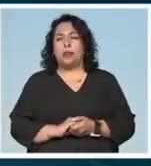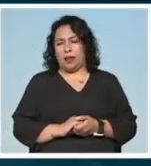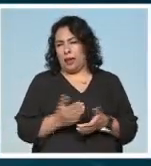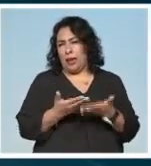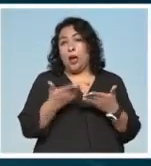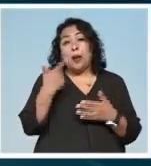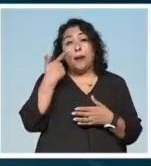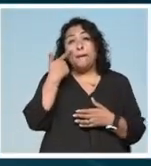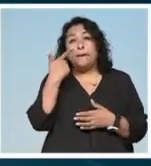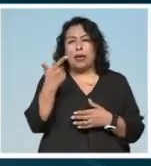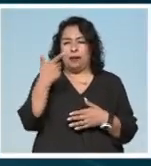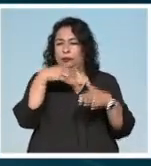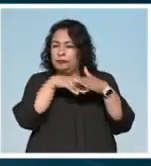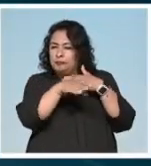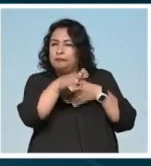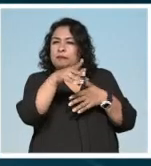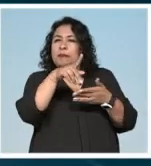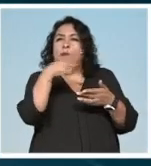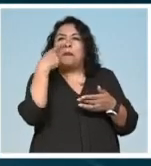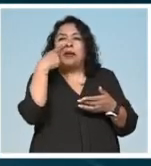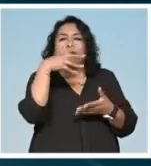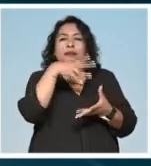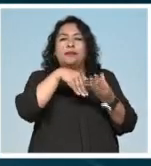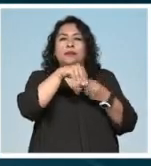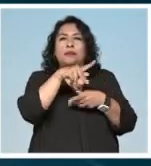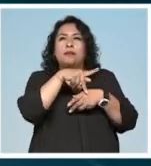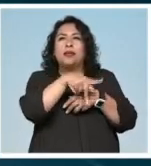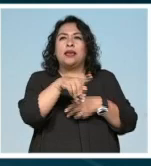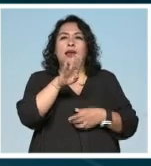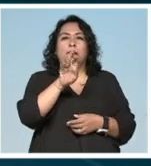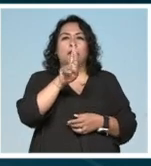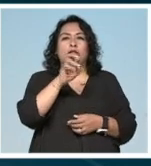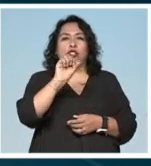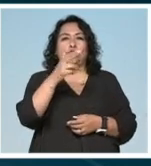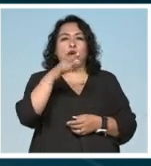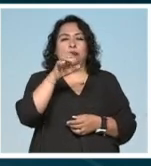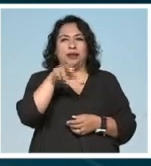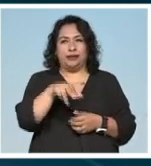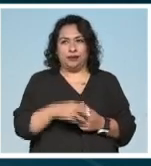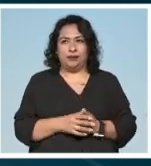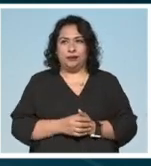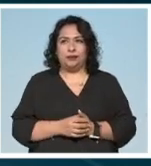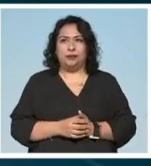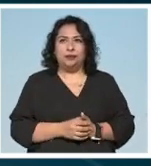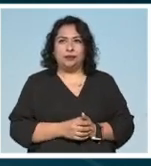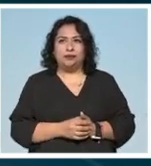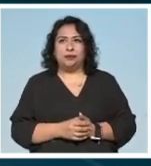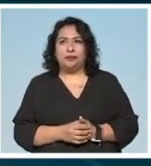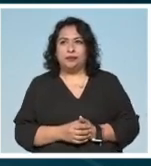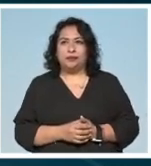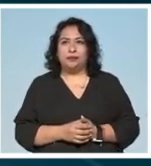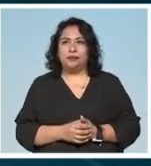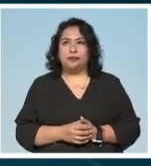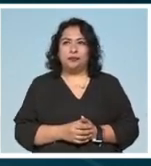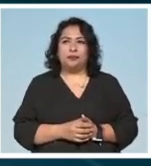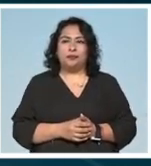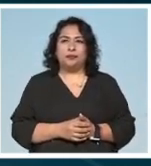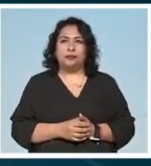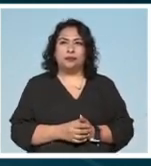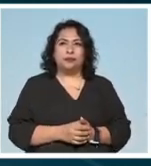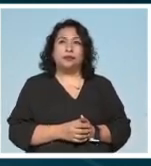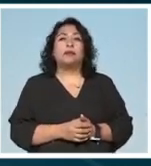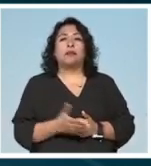Vayamos tras bambalinas y esta noche pongámonos en la piel de Boris Schwemann. ¡Dios! Pueden salir sin